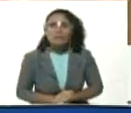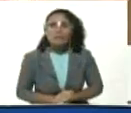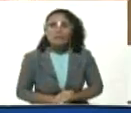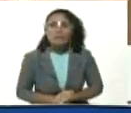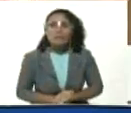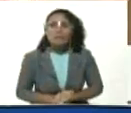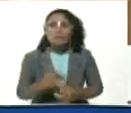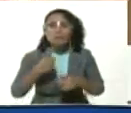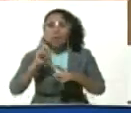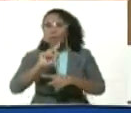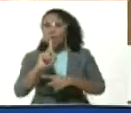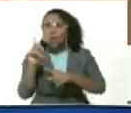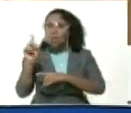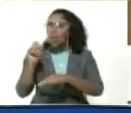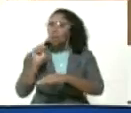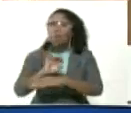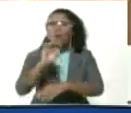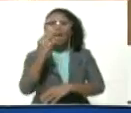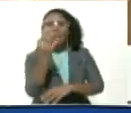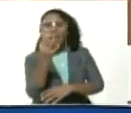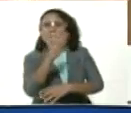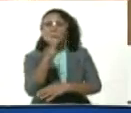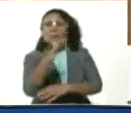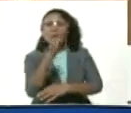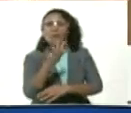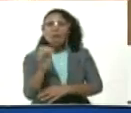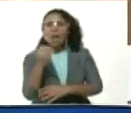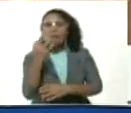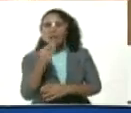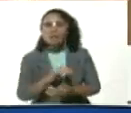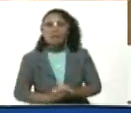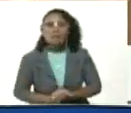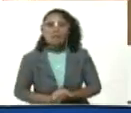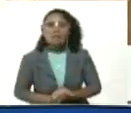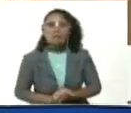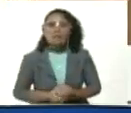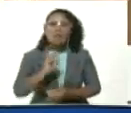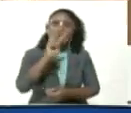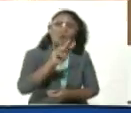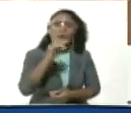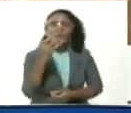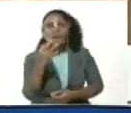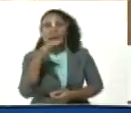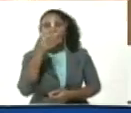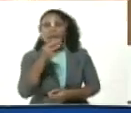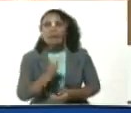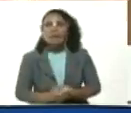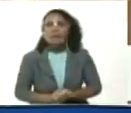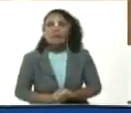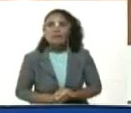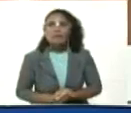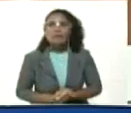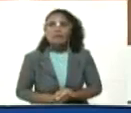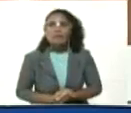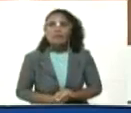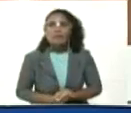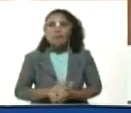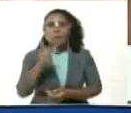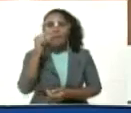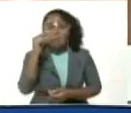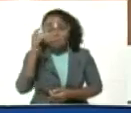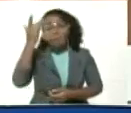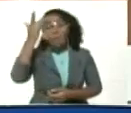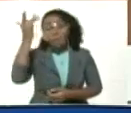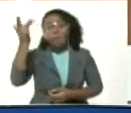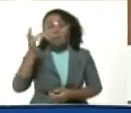No, otro temprano, como a las 3, es más o menos que lo pasan. 2, 3 de la tarde. Un muchacho muy